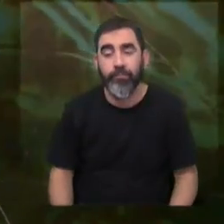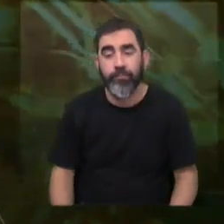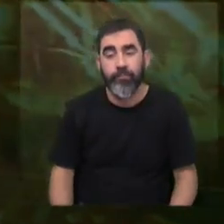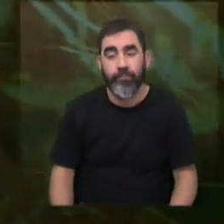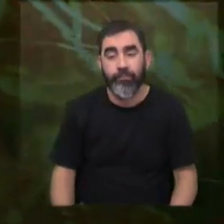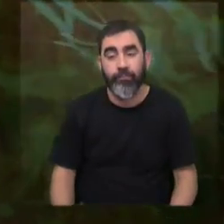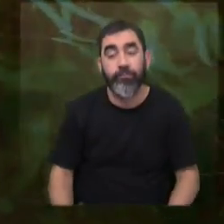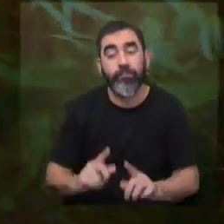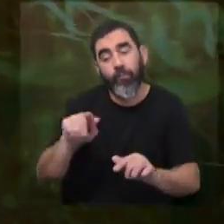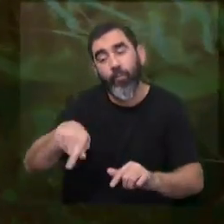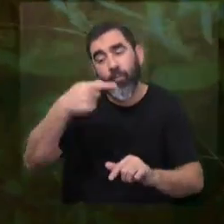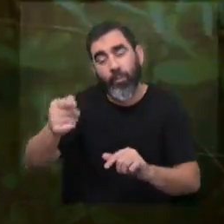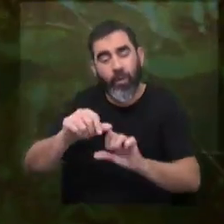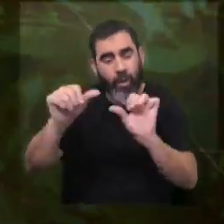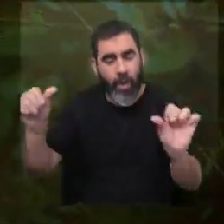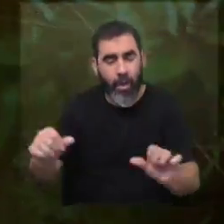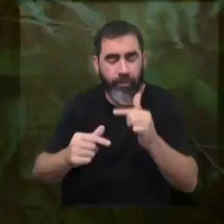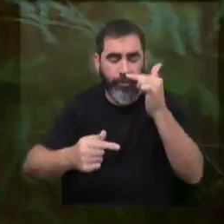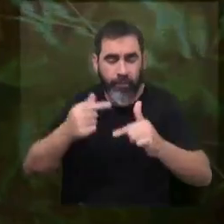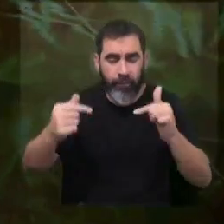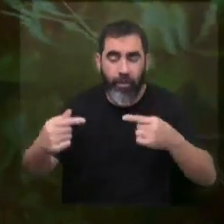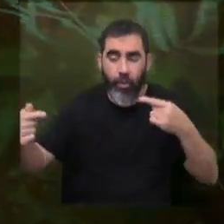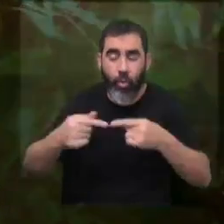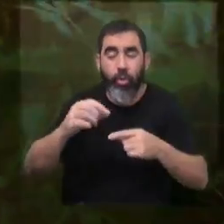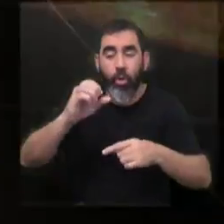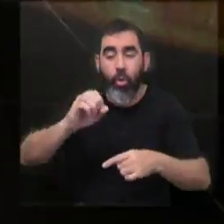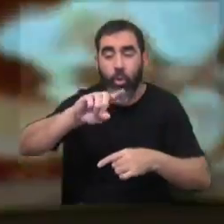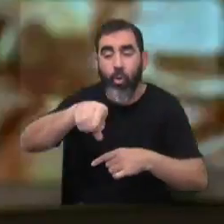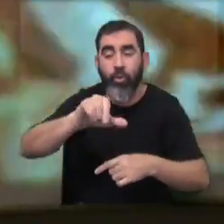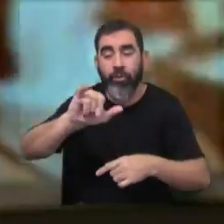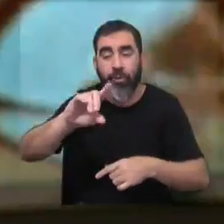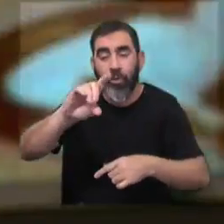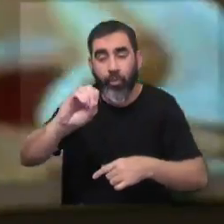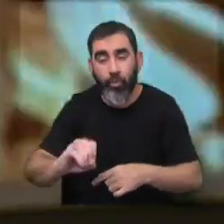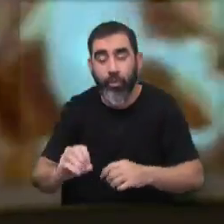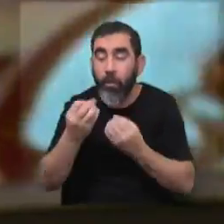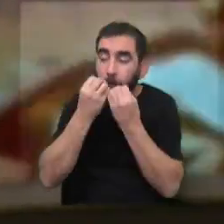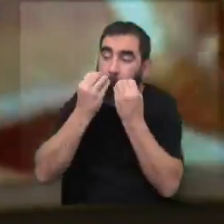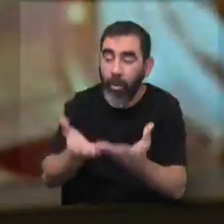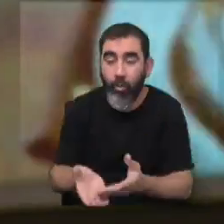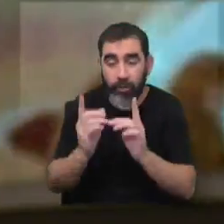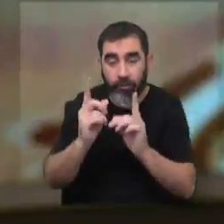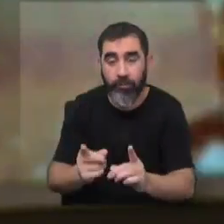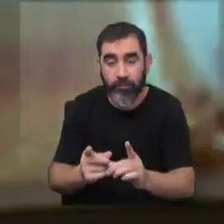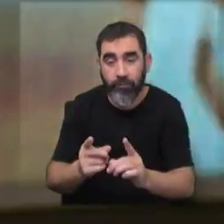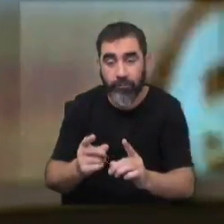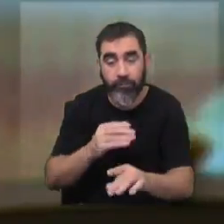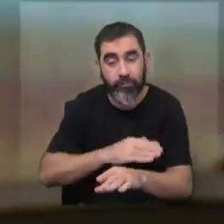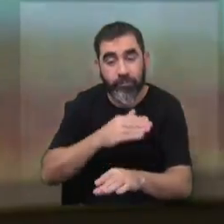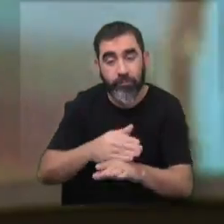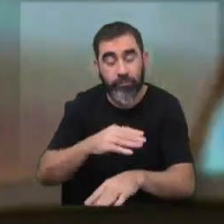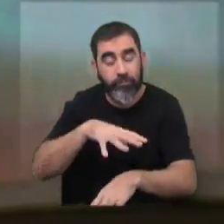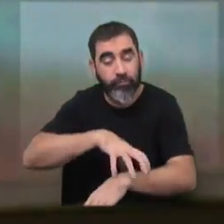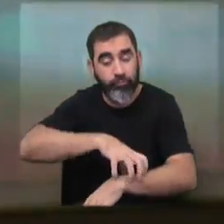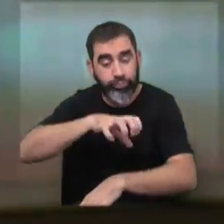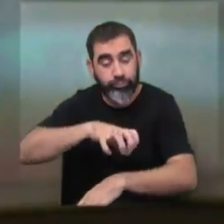además asociado a otro tipo de actividades como actividad antioxidante que pueden además mejorar este efecto antiinflamatorio y